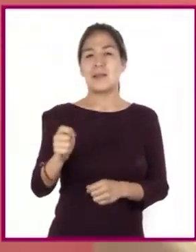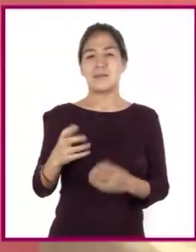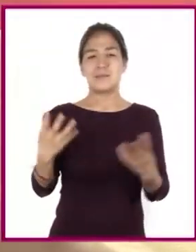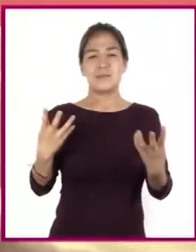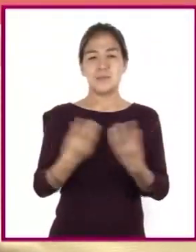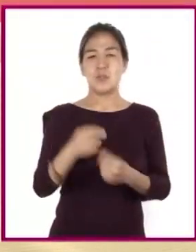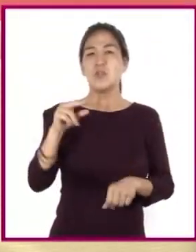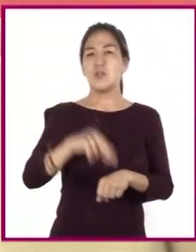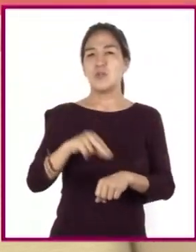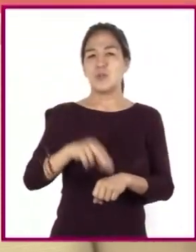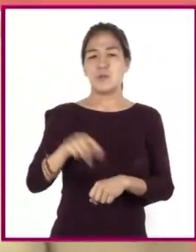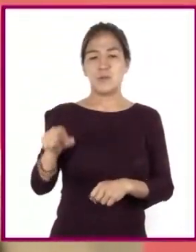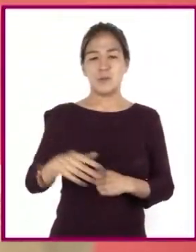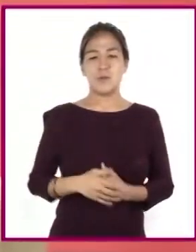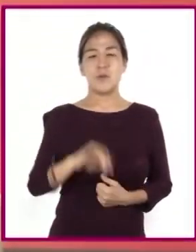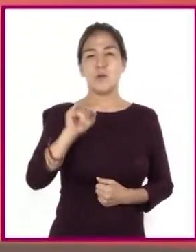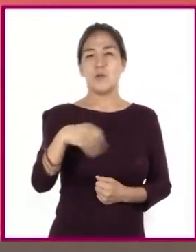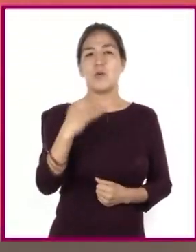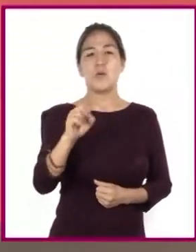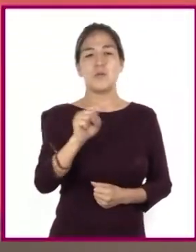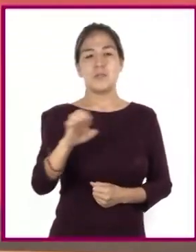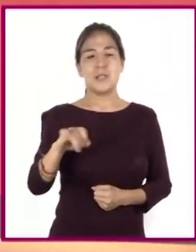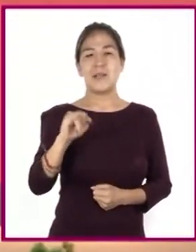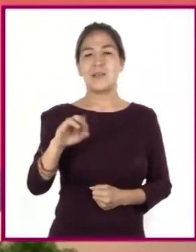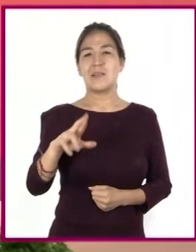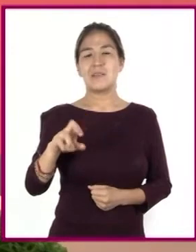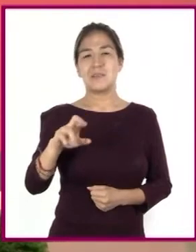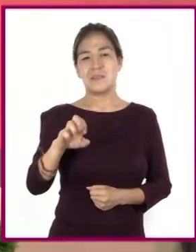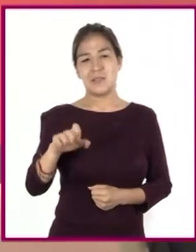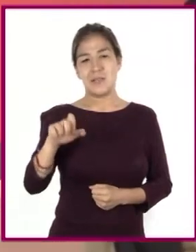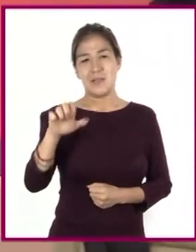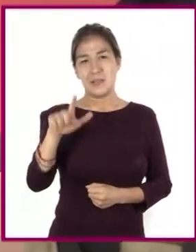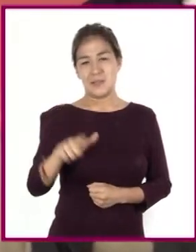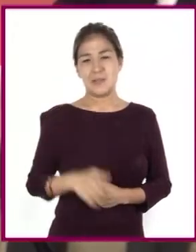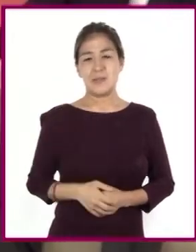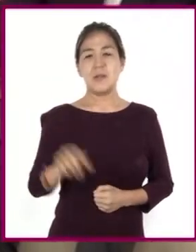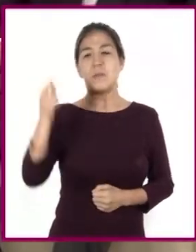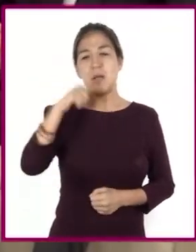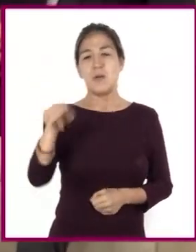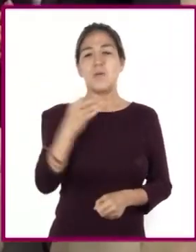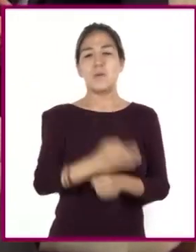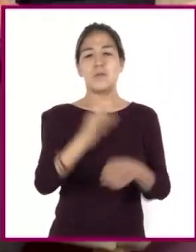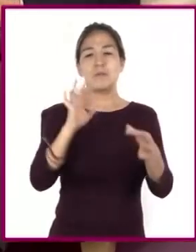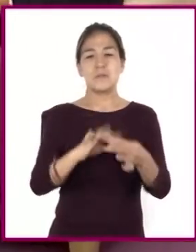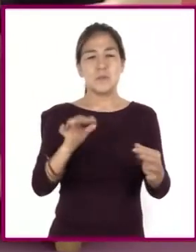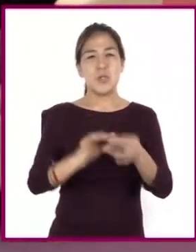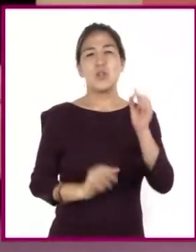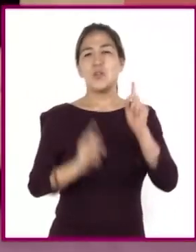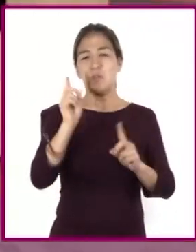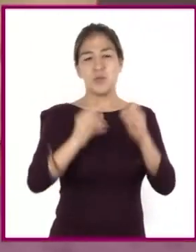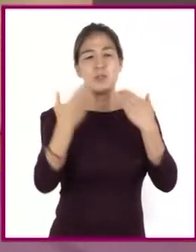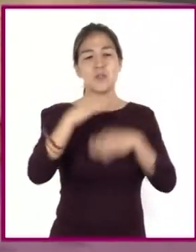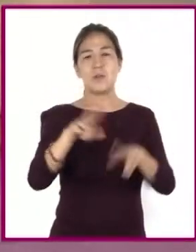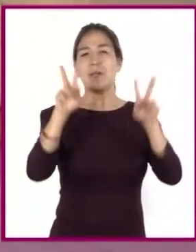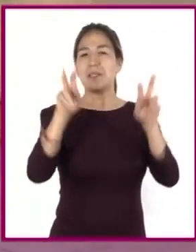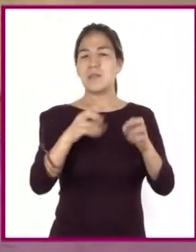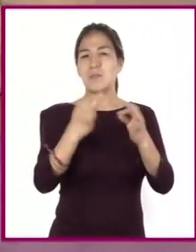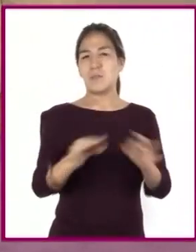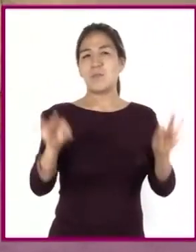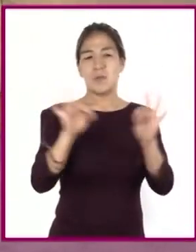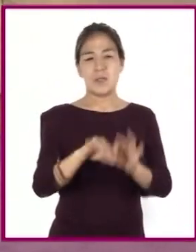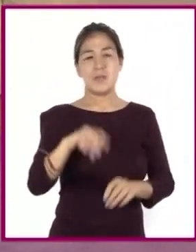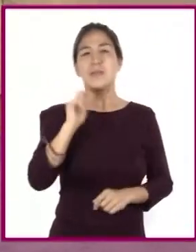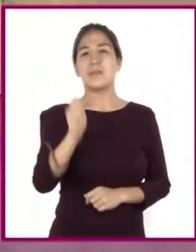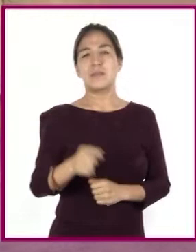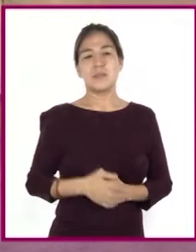nosotros el doctor José Israel León Pedrosa, quien nos resolverá algunas dudas sobre los temas fundamentales como